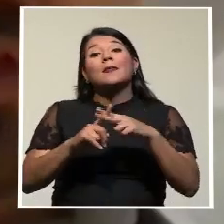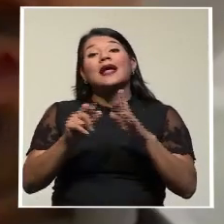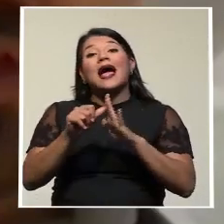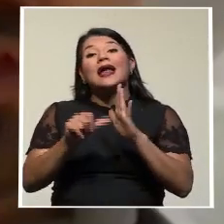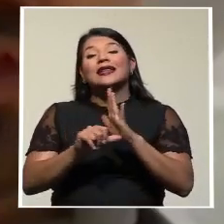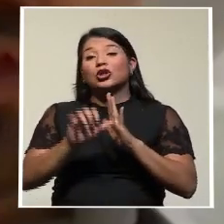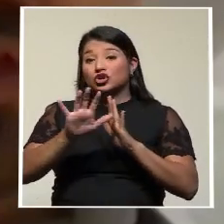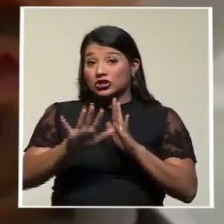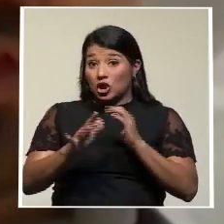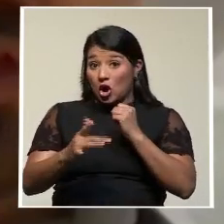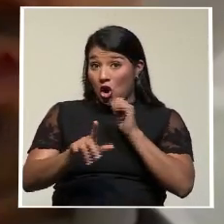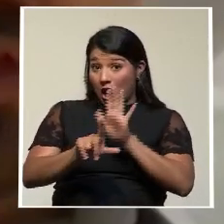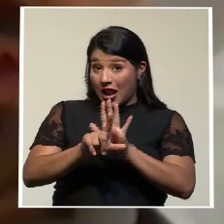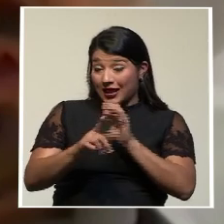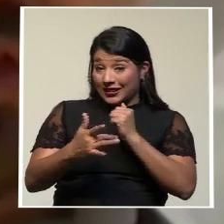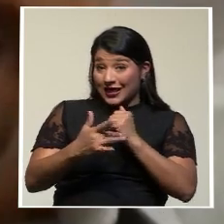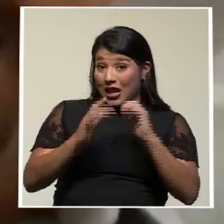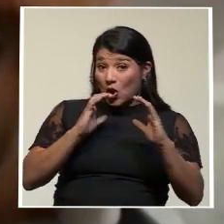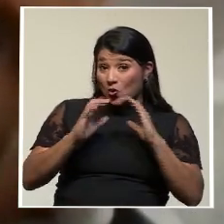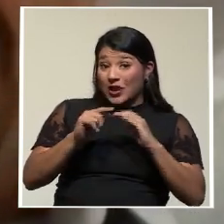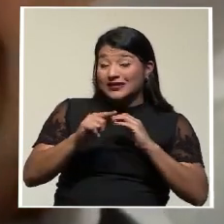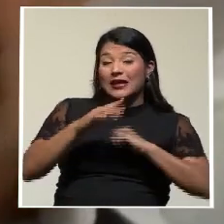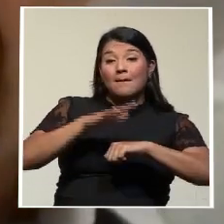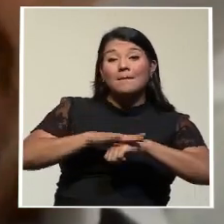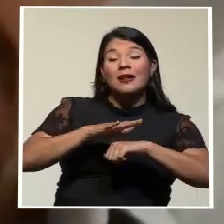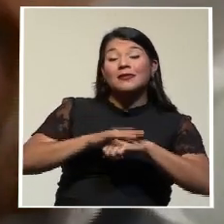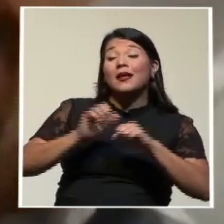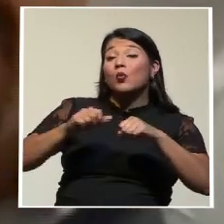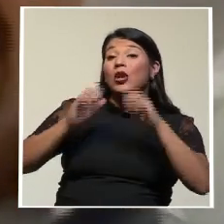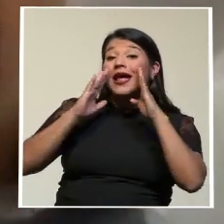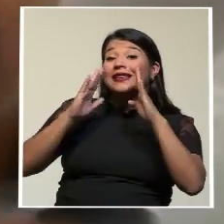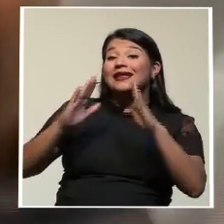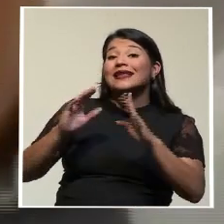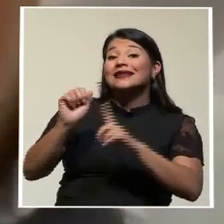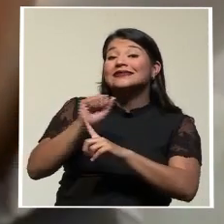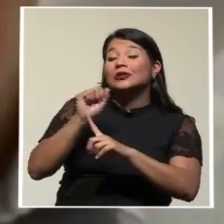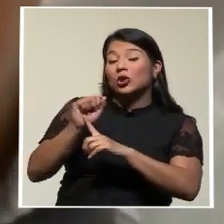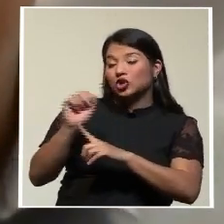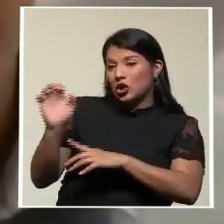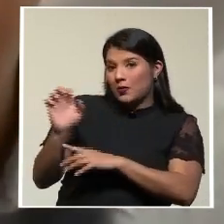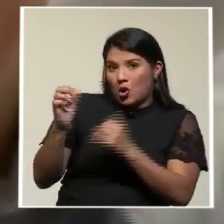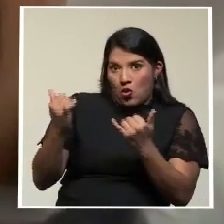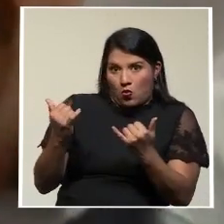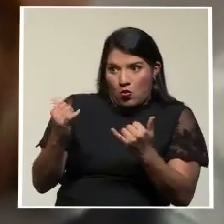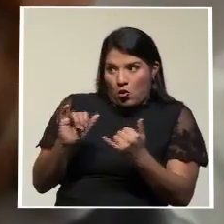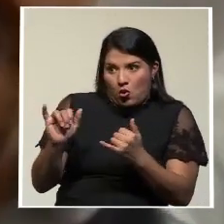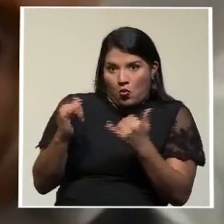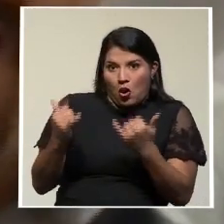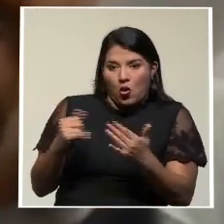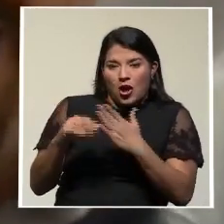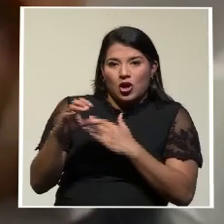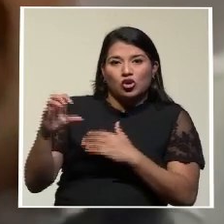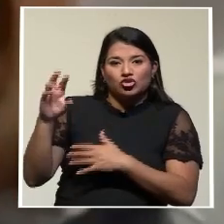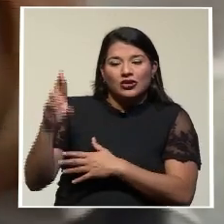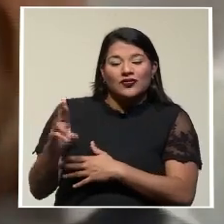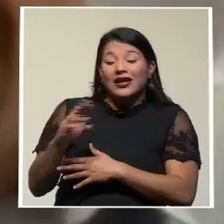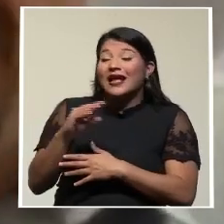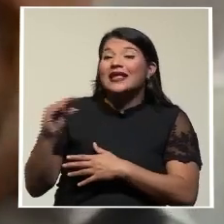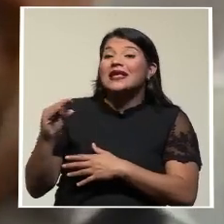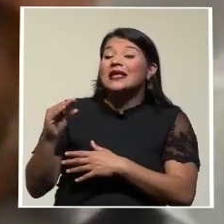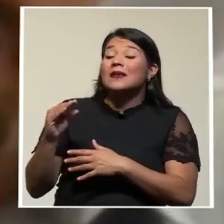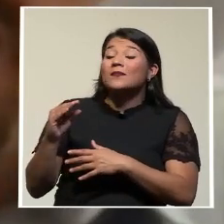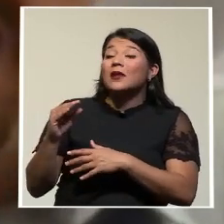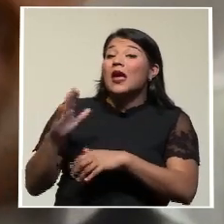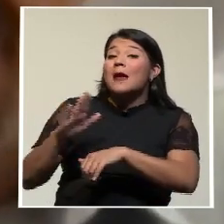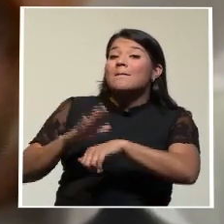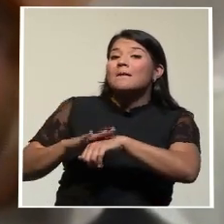Ley de Telecomunicaciones, que permite atender casos de emergencia, como el que estamos viviendo en el país, y flexibilizar, por